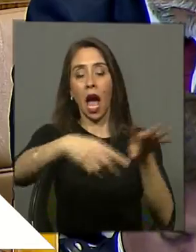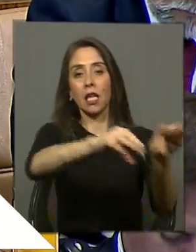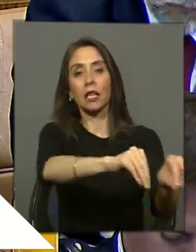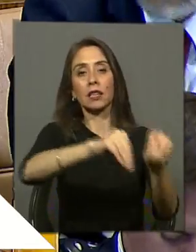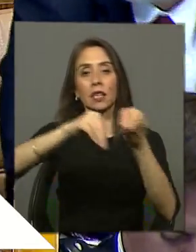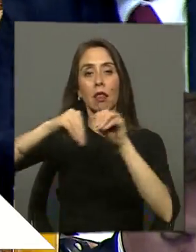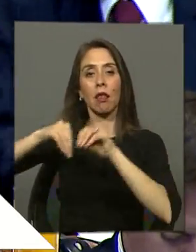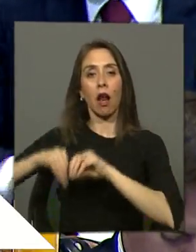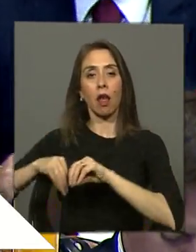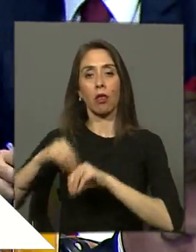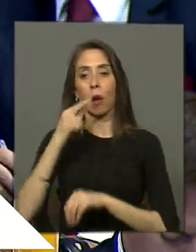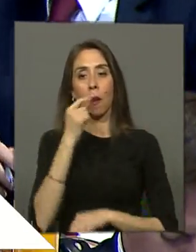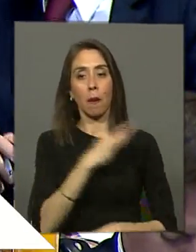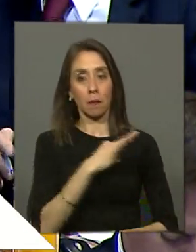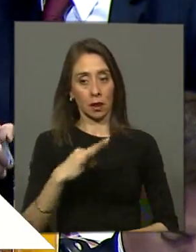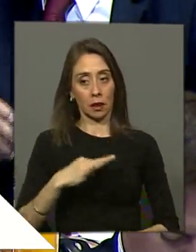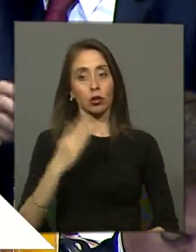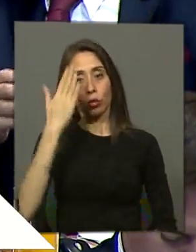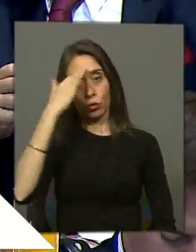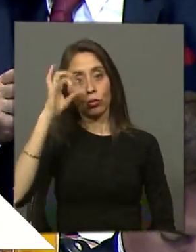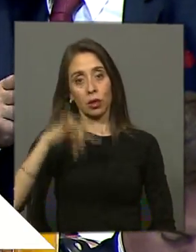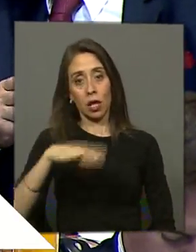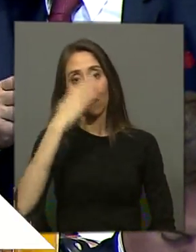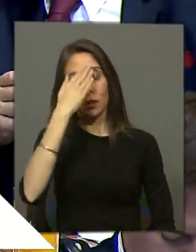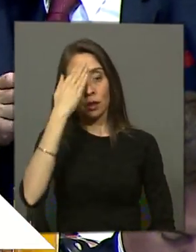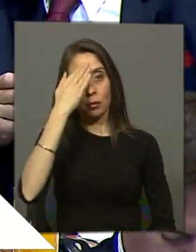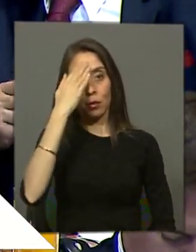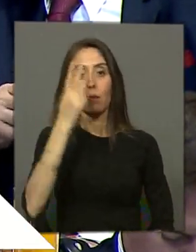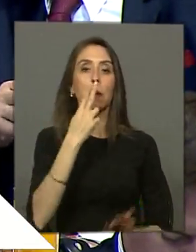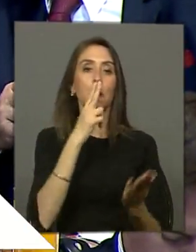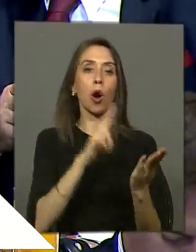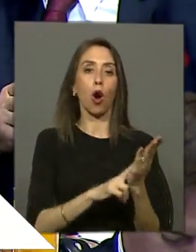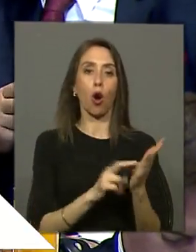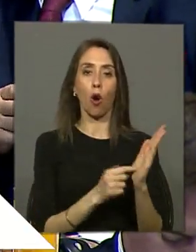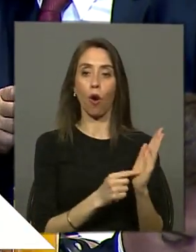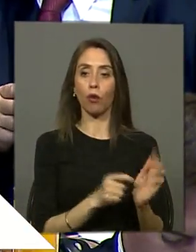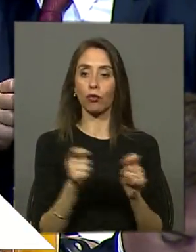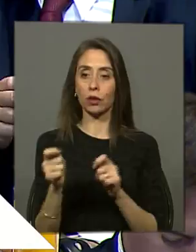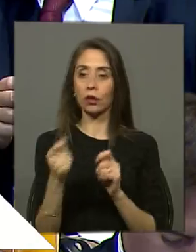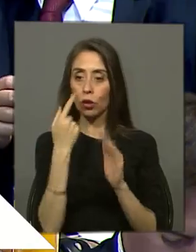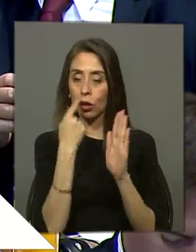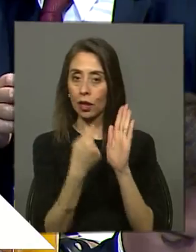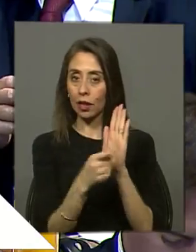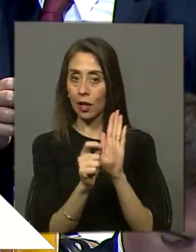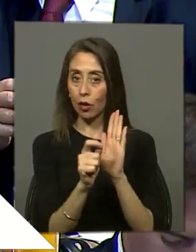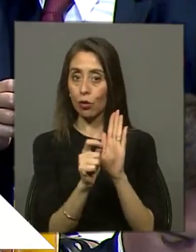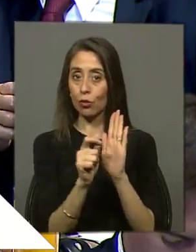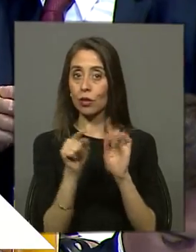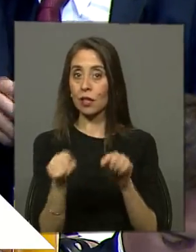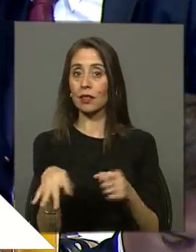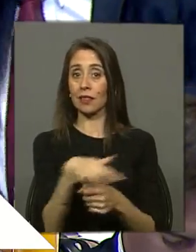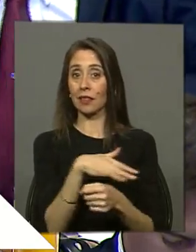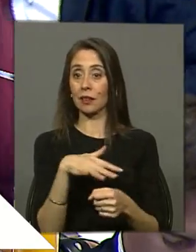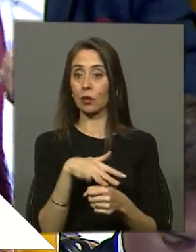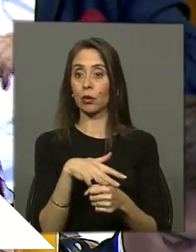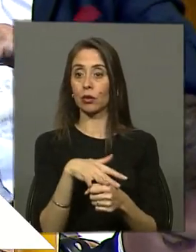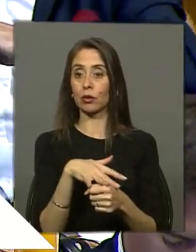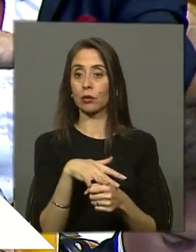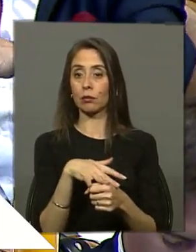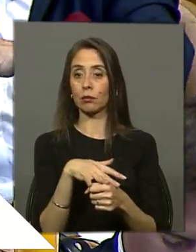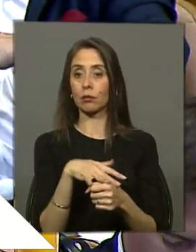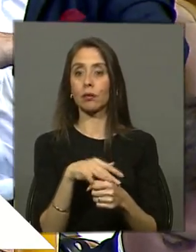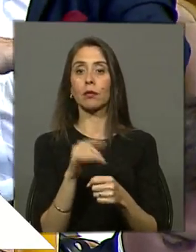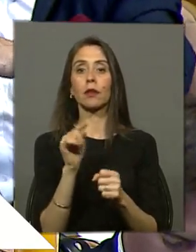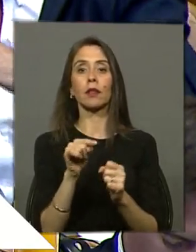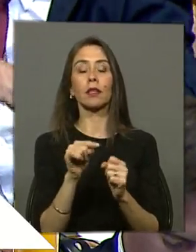tiene la preocupación del caso y el oficio tiene no sólo por objeto reconocer ello sino que esas instrucciones